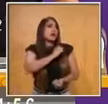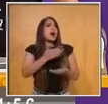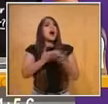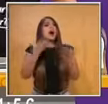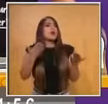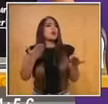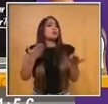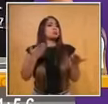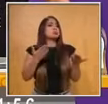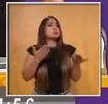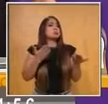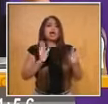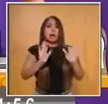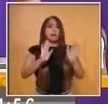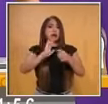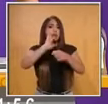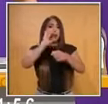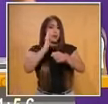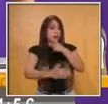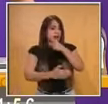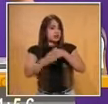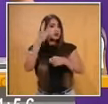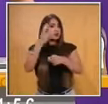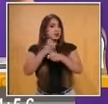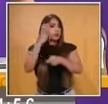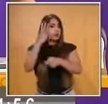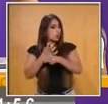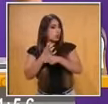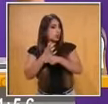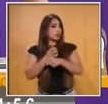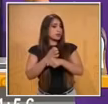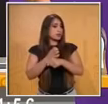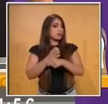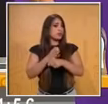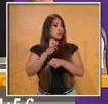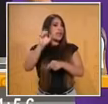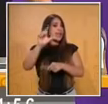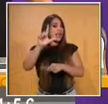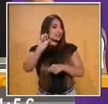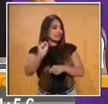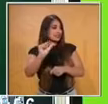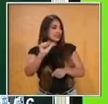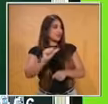dar cierre al bloque de tercero y cuarto con Elsa Verónica.